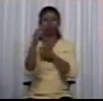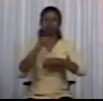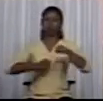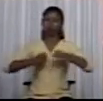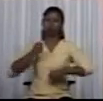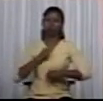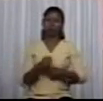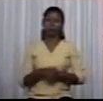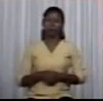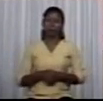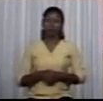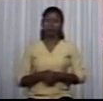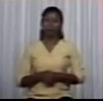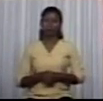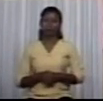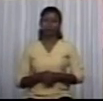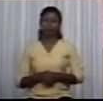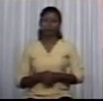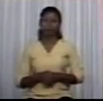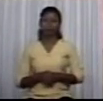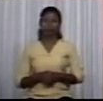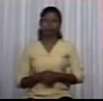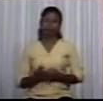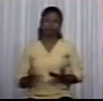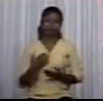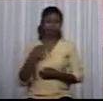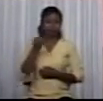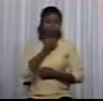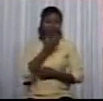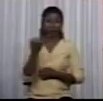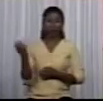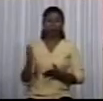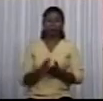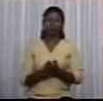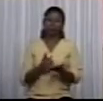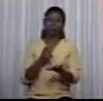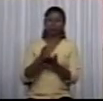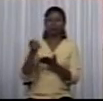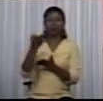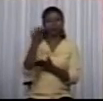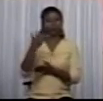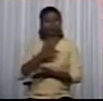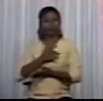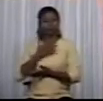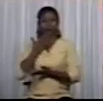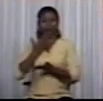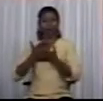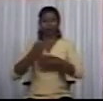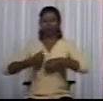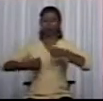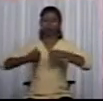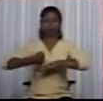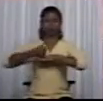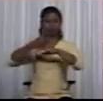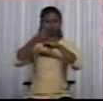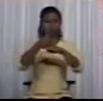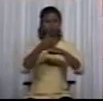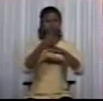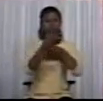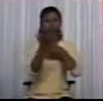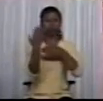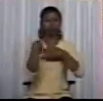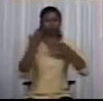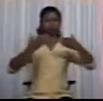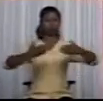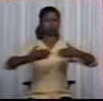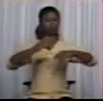Roncón? Bueno, el mensaje sería que así como tuvieron la buena voluntad los jefes de las autoridades para hacer